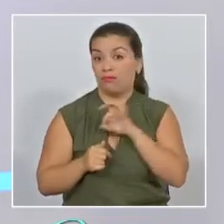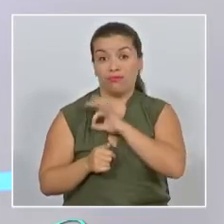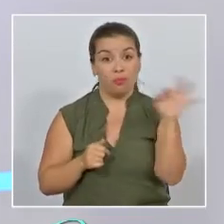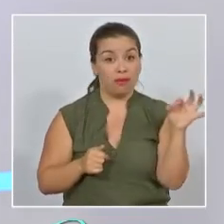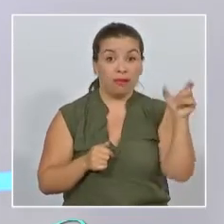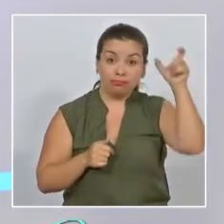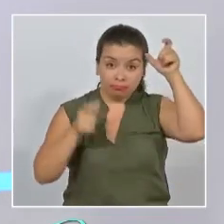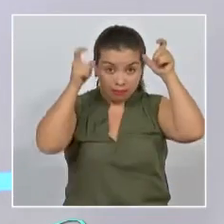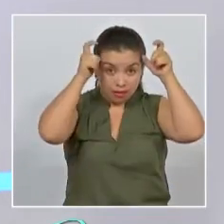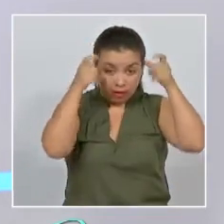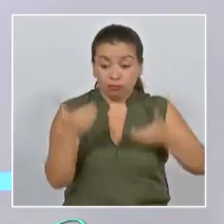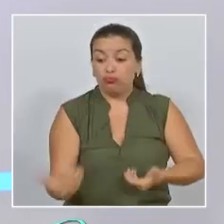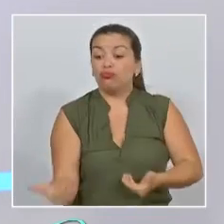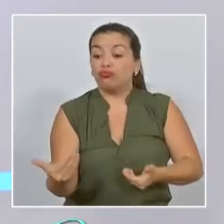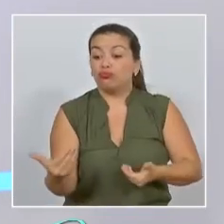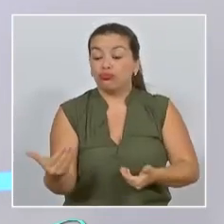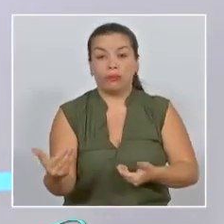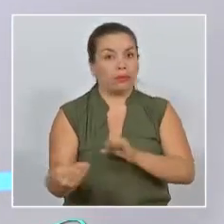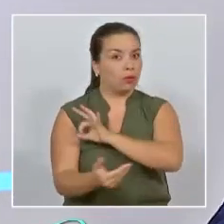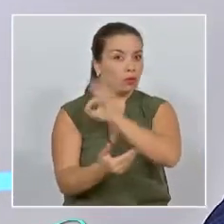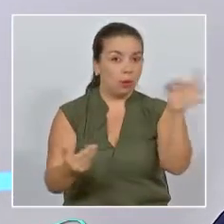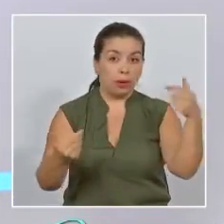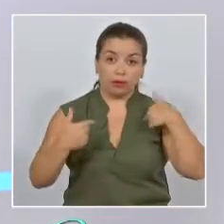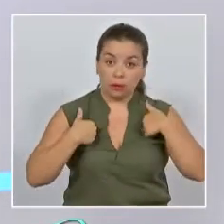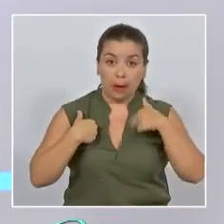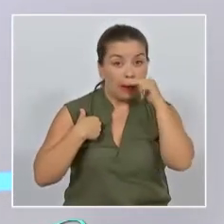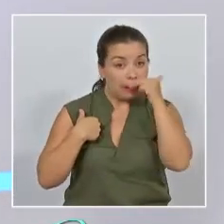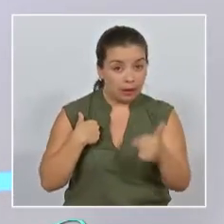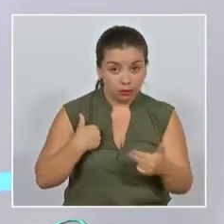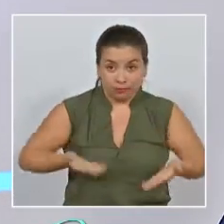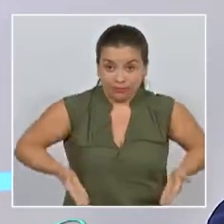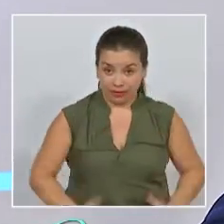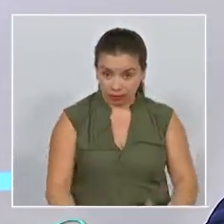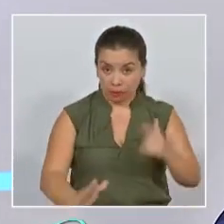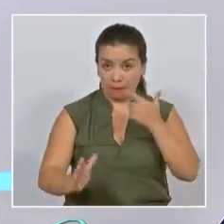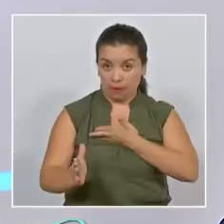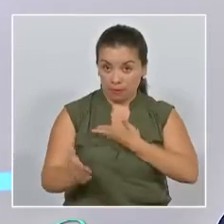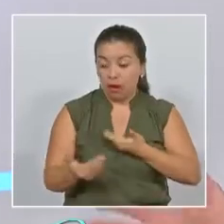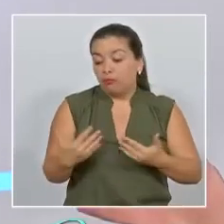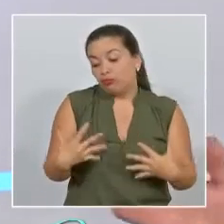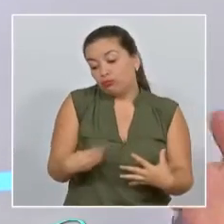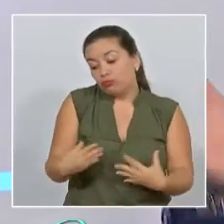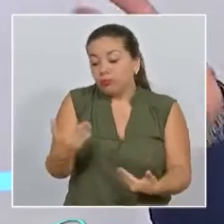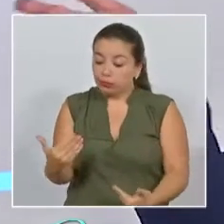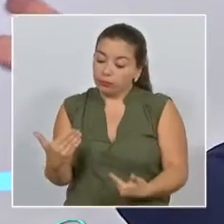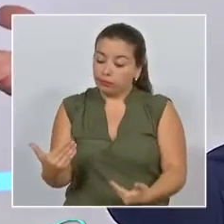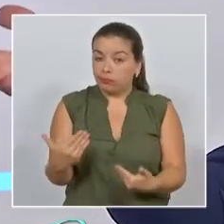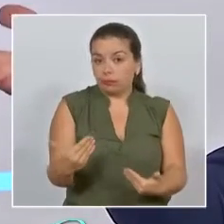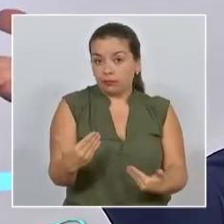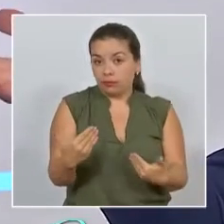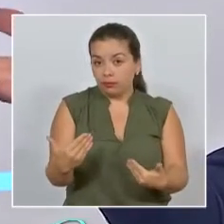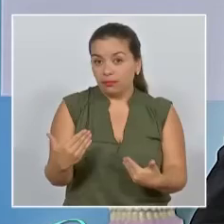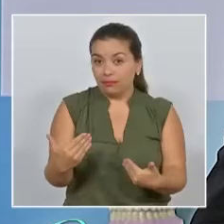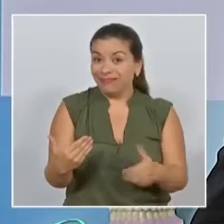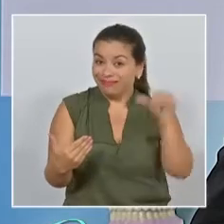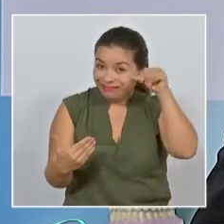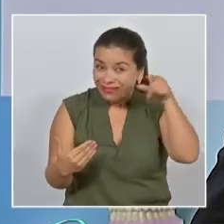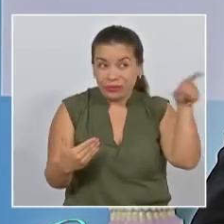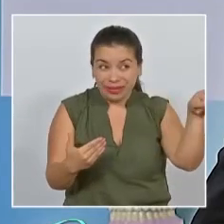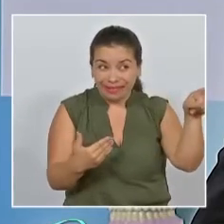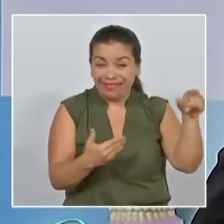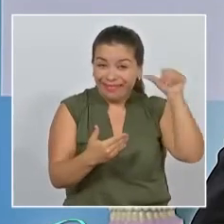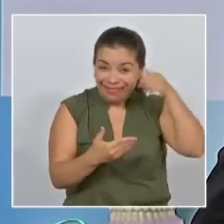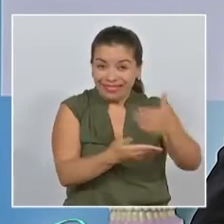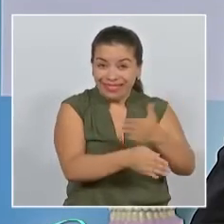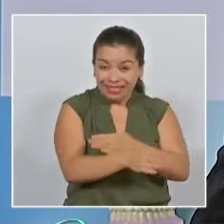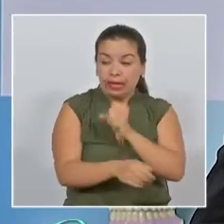vaca. Cuando mi niño nació, le empecé a dar la leche materna a la mamá y le empezamos a dar, que usted fue uno de los partícipes, a